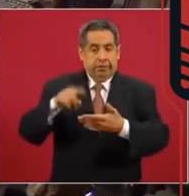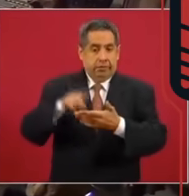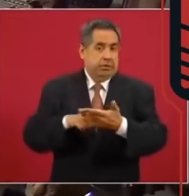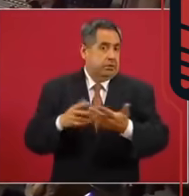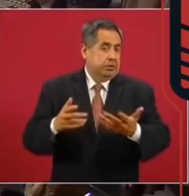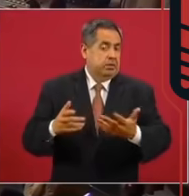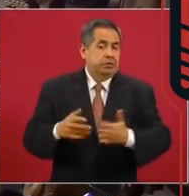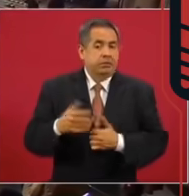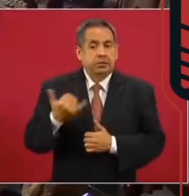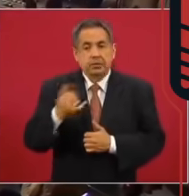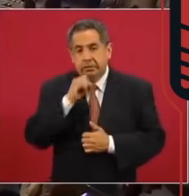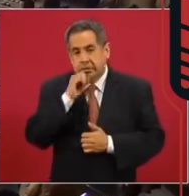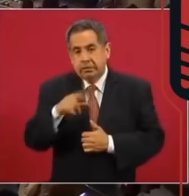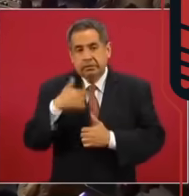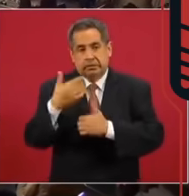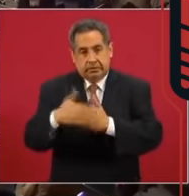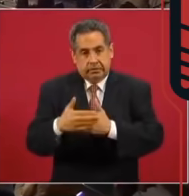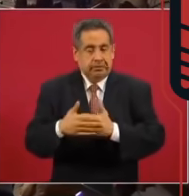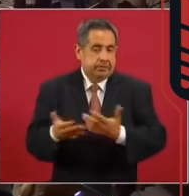y